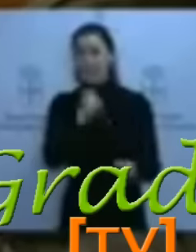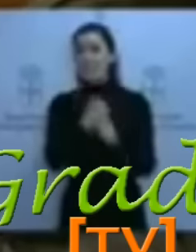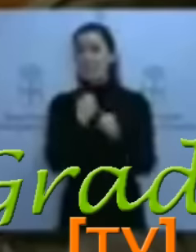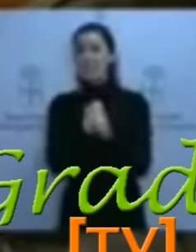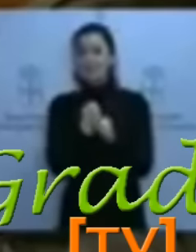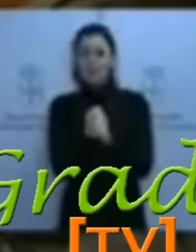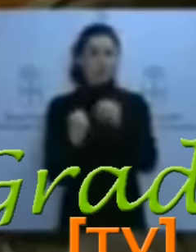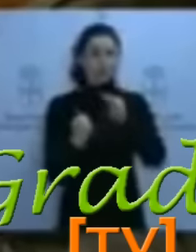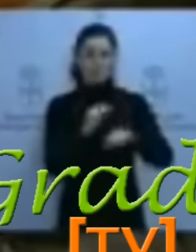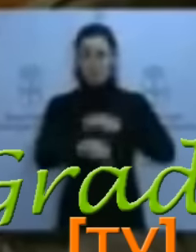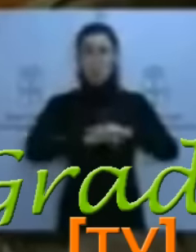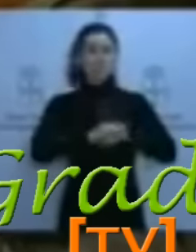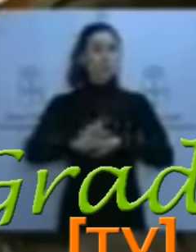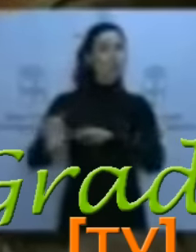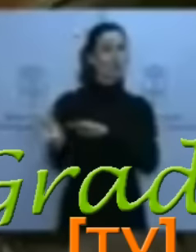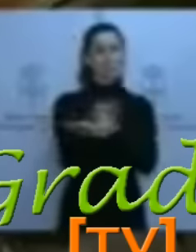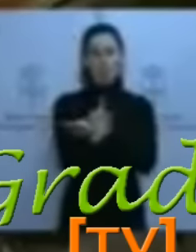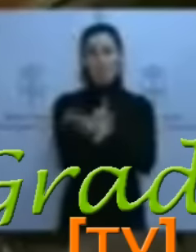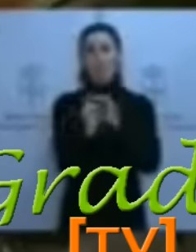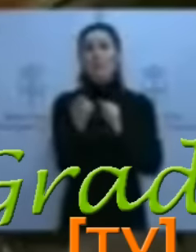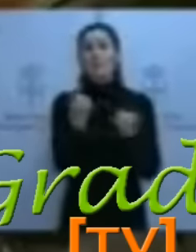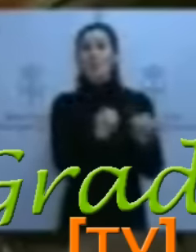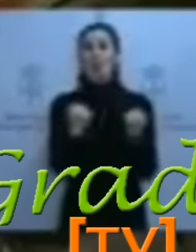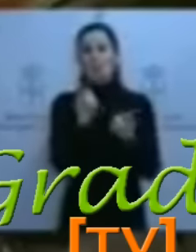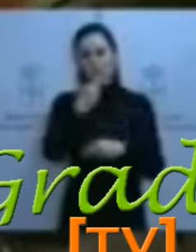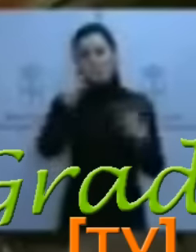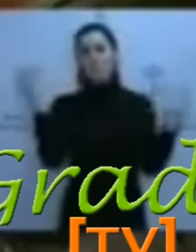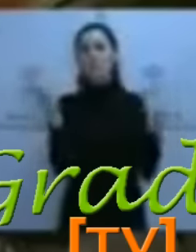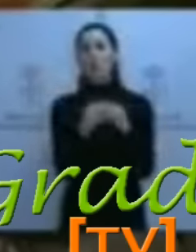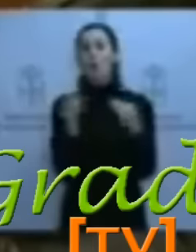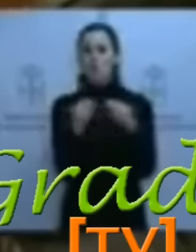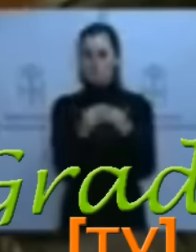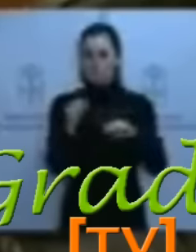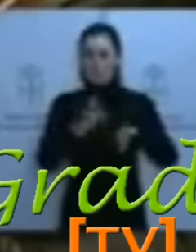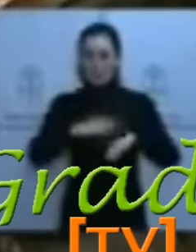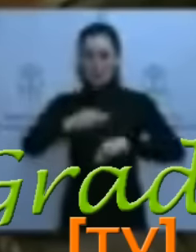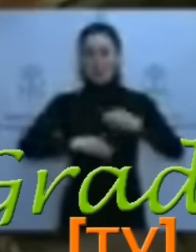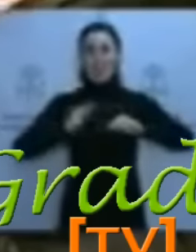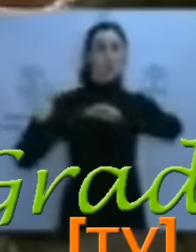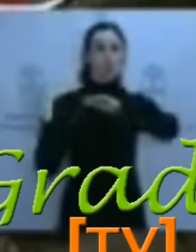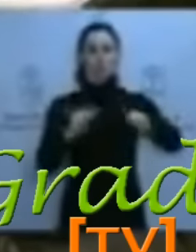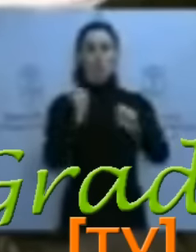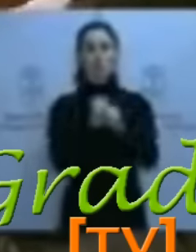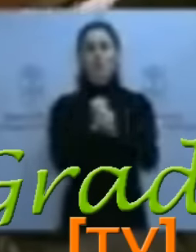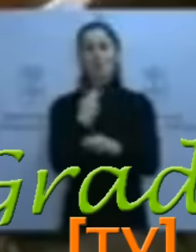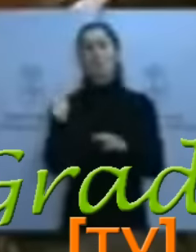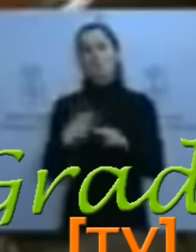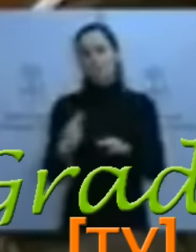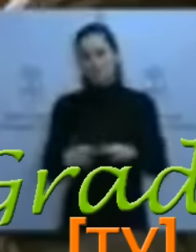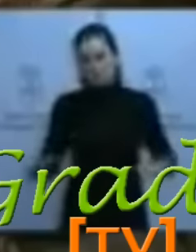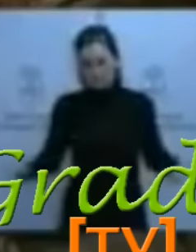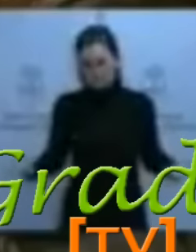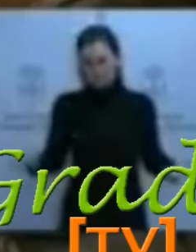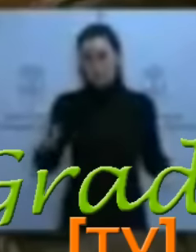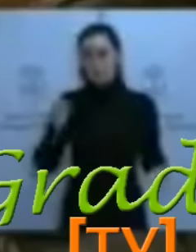obligaciones laborales y utilizando medios públicos, como es el vehículo, de la Administración para realizar su labor política. No solo por